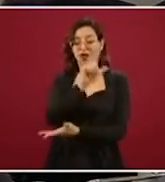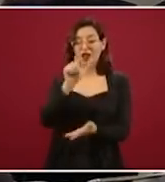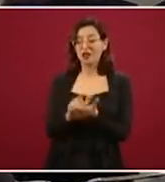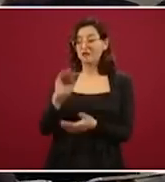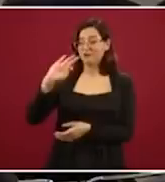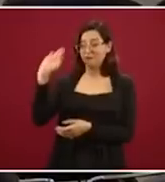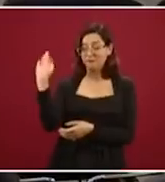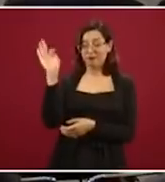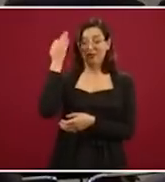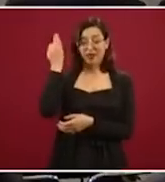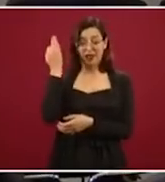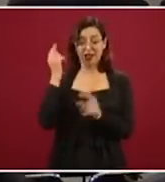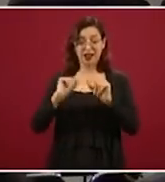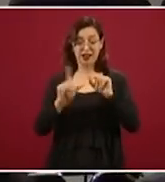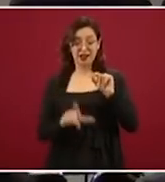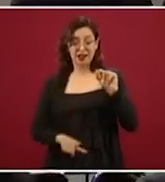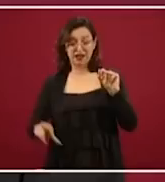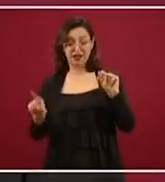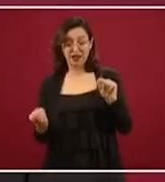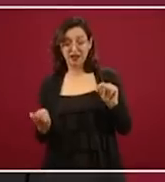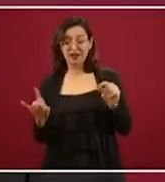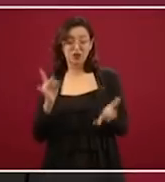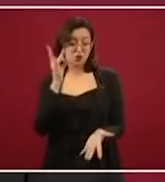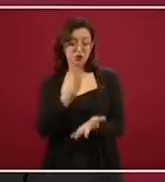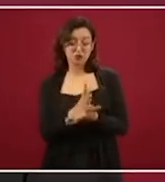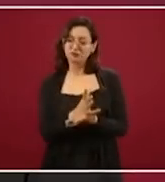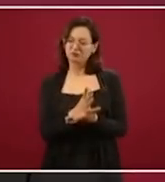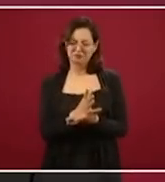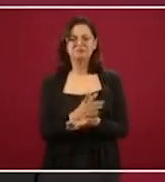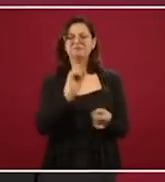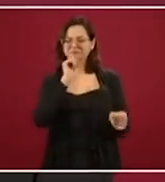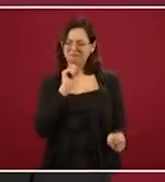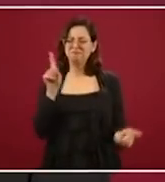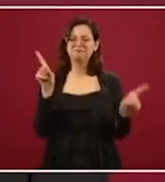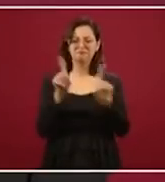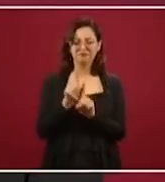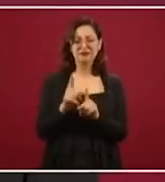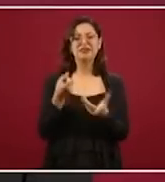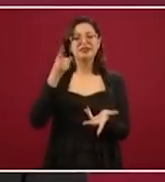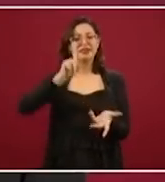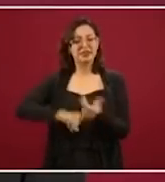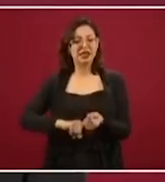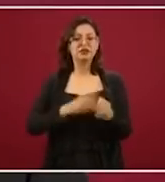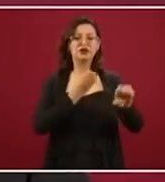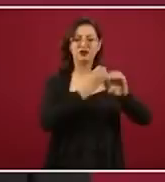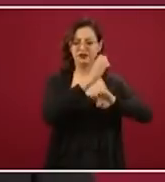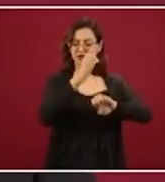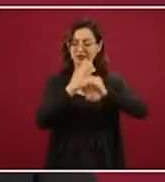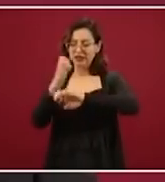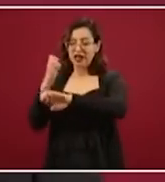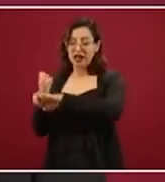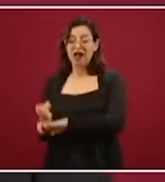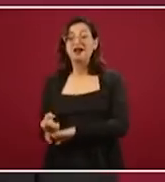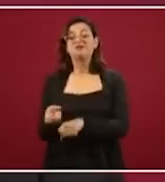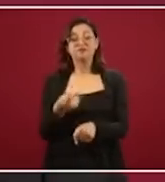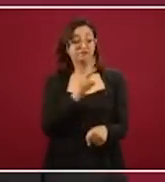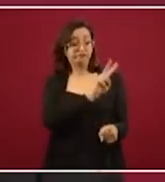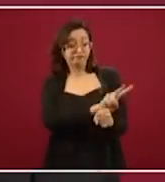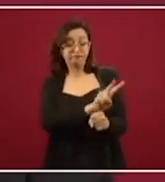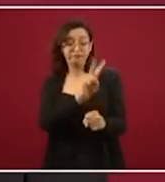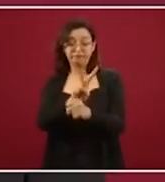ser tratadas con este mecanismo, que también las inspecciones que corresponden